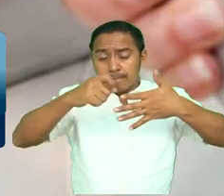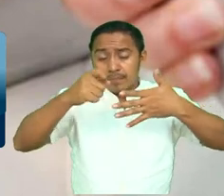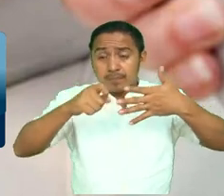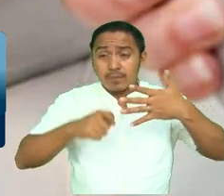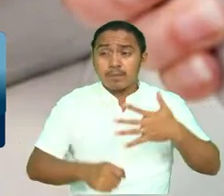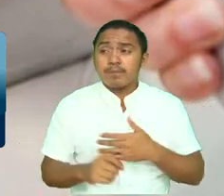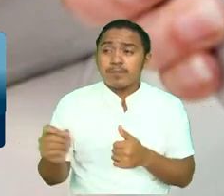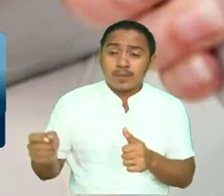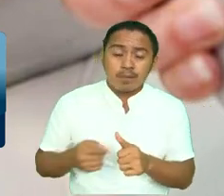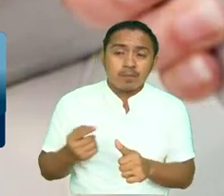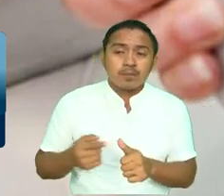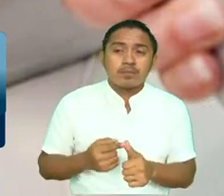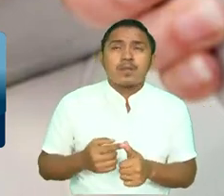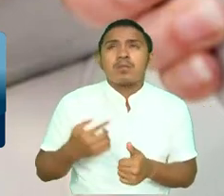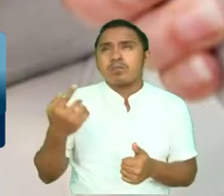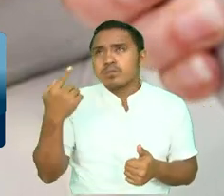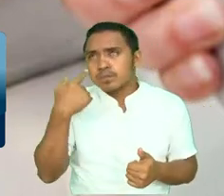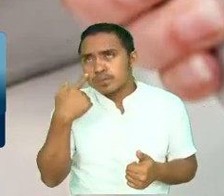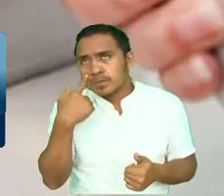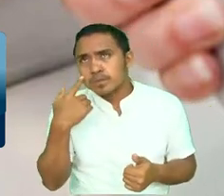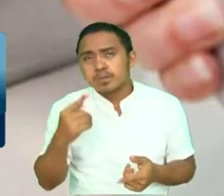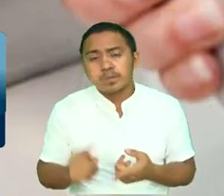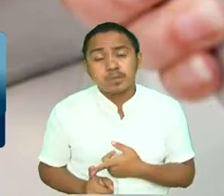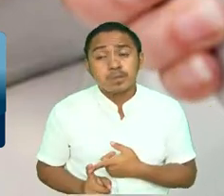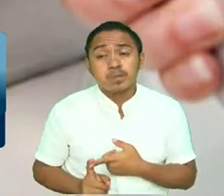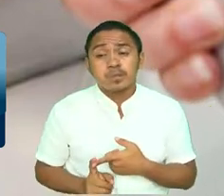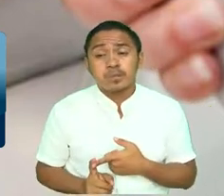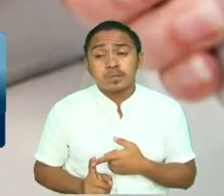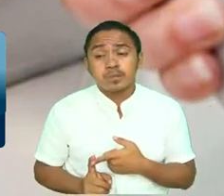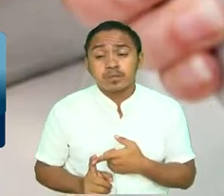sea, primero diagnosticamos y luego vemos a lo que